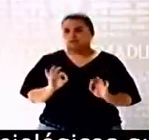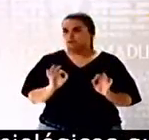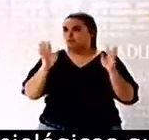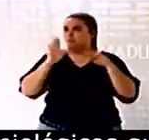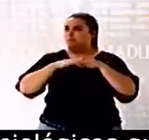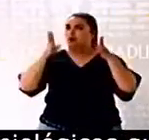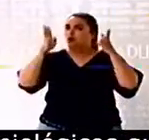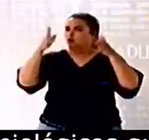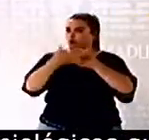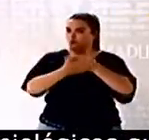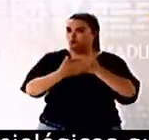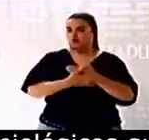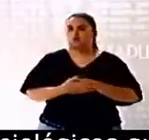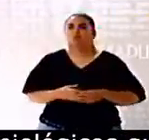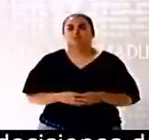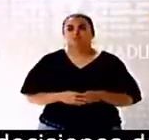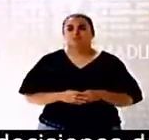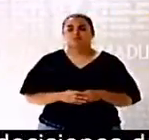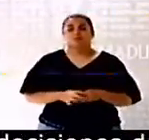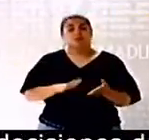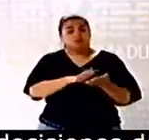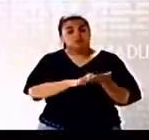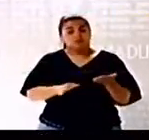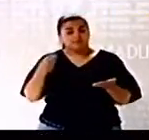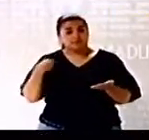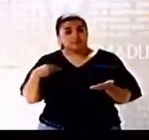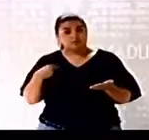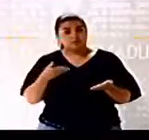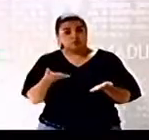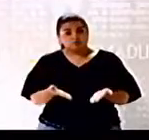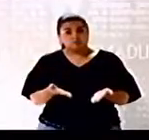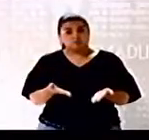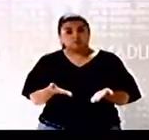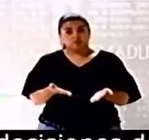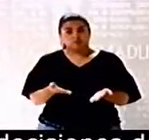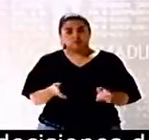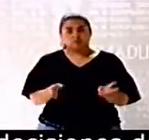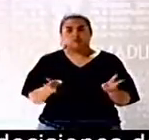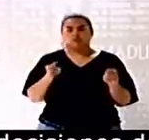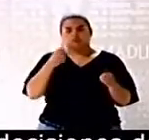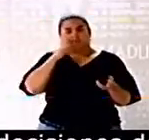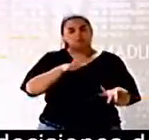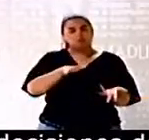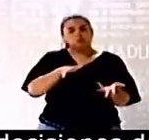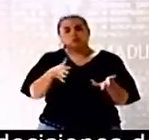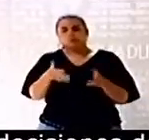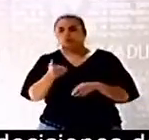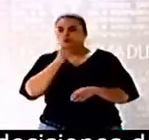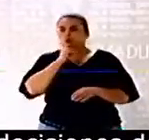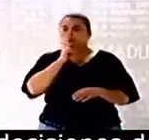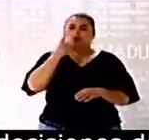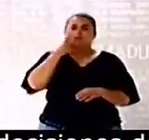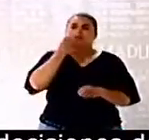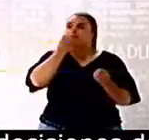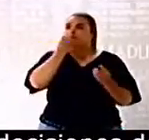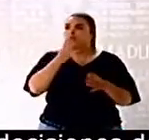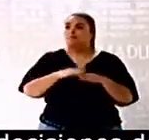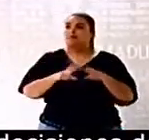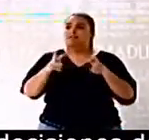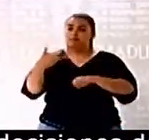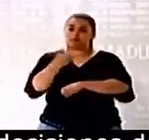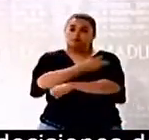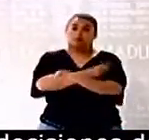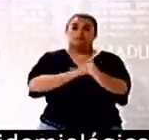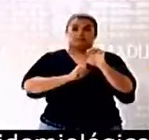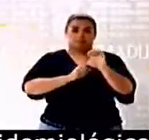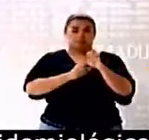Gobierno. Sobre esos propios informes epidemiológicos, sobre la evolución que es buena de la vacunación en